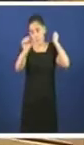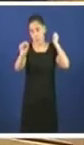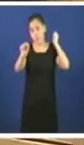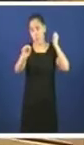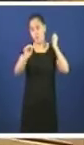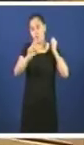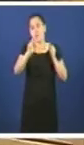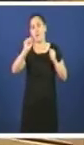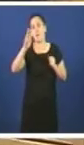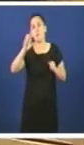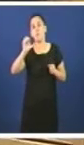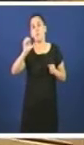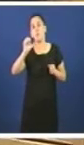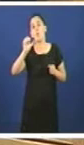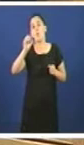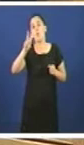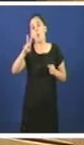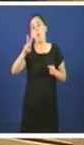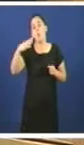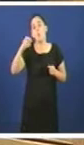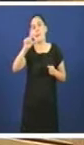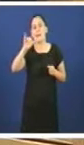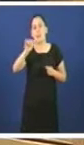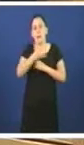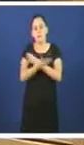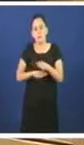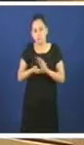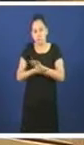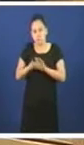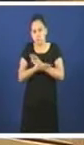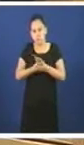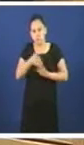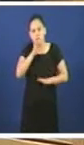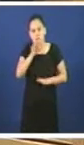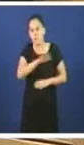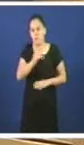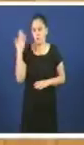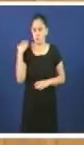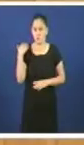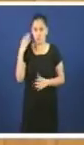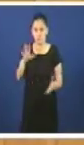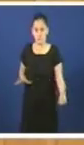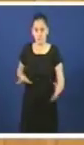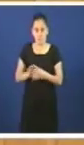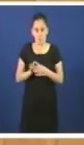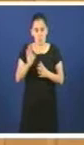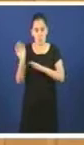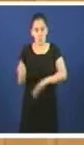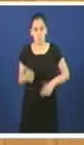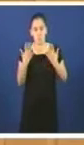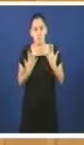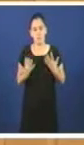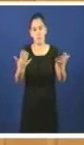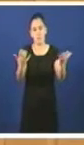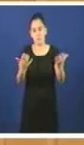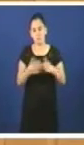falar y escribir en gallego y la referencia que oye fácil no pleno pasado la circunstancia de